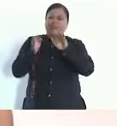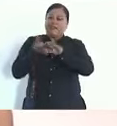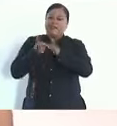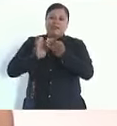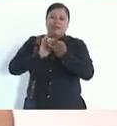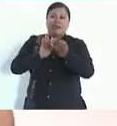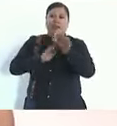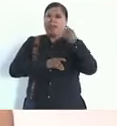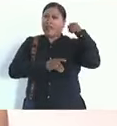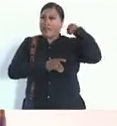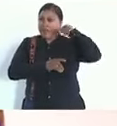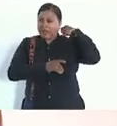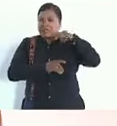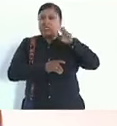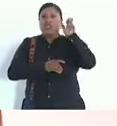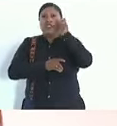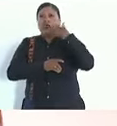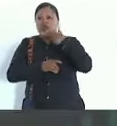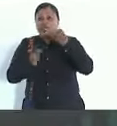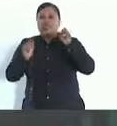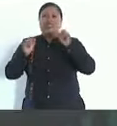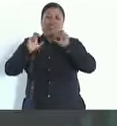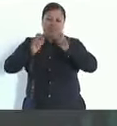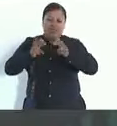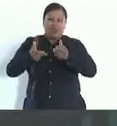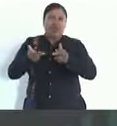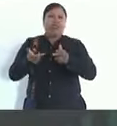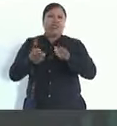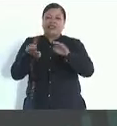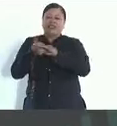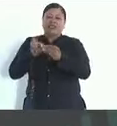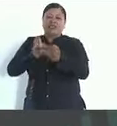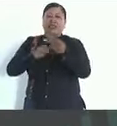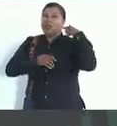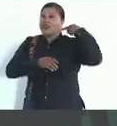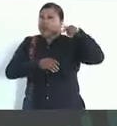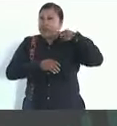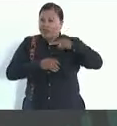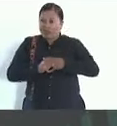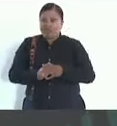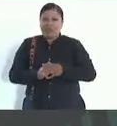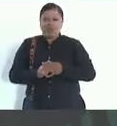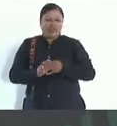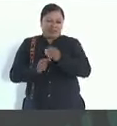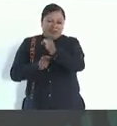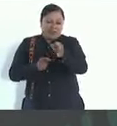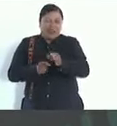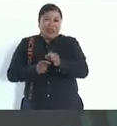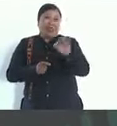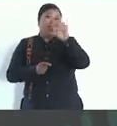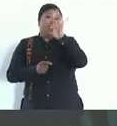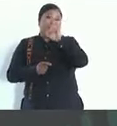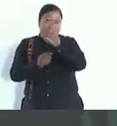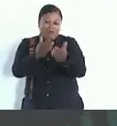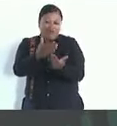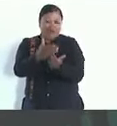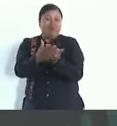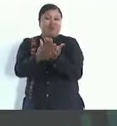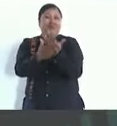agua, en Chiapas, su tierra, cerca de Veracruz, su origen, muchas mañanas